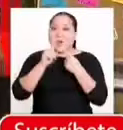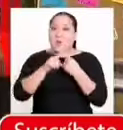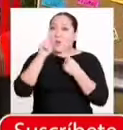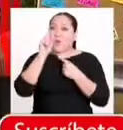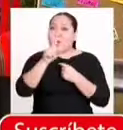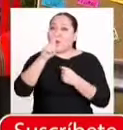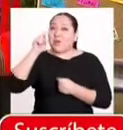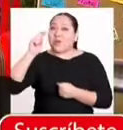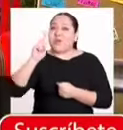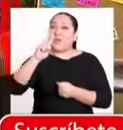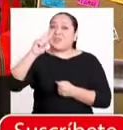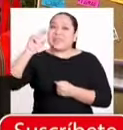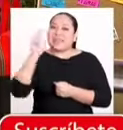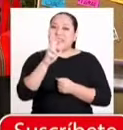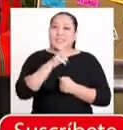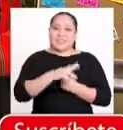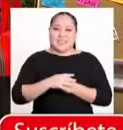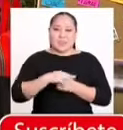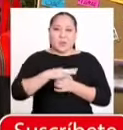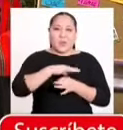dos, tres.